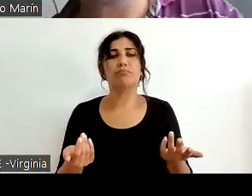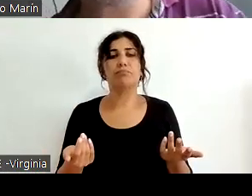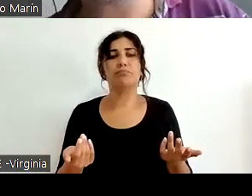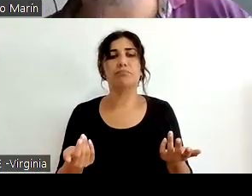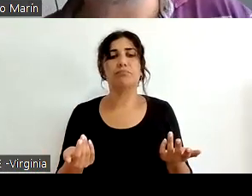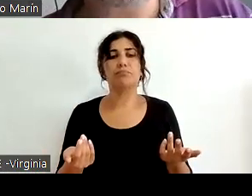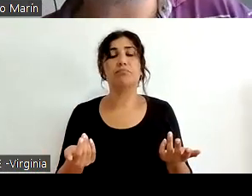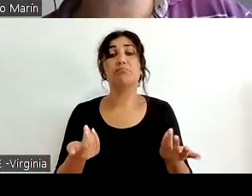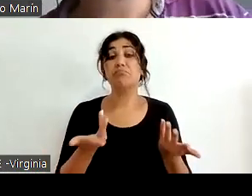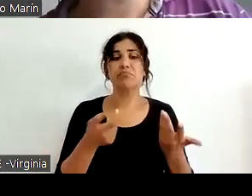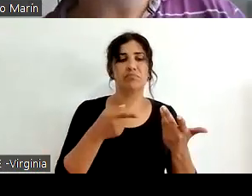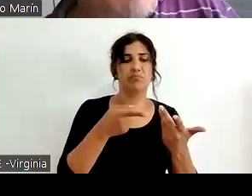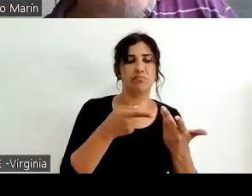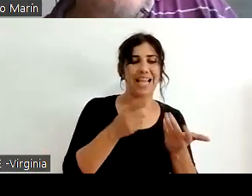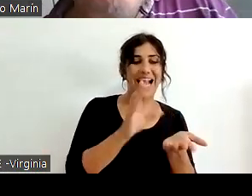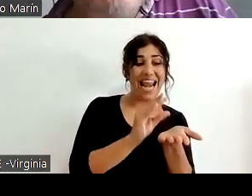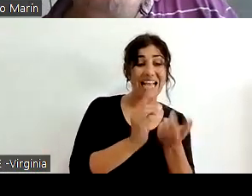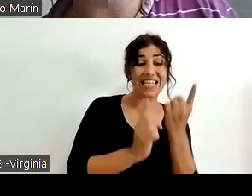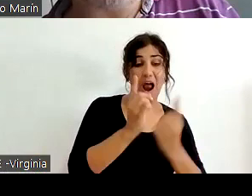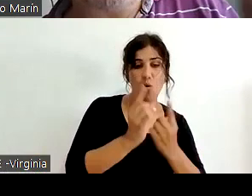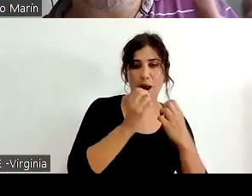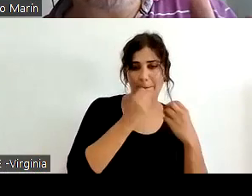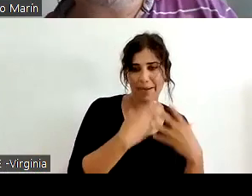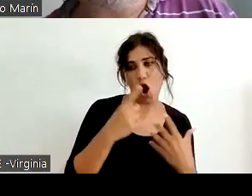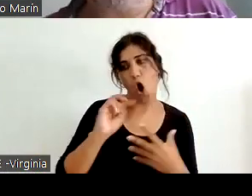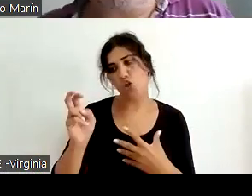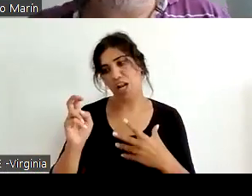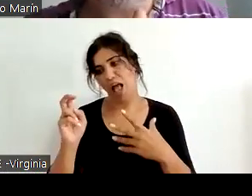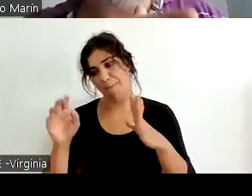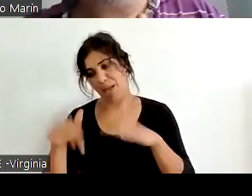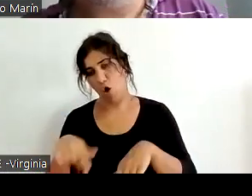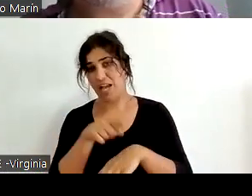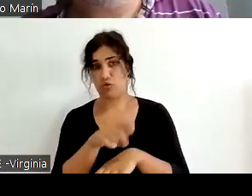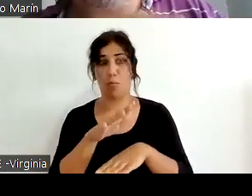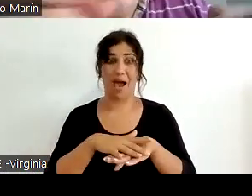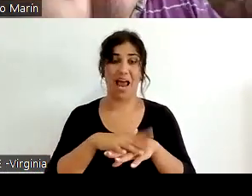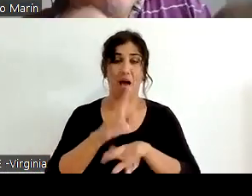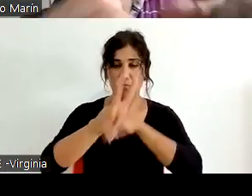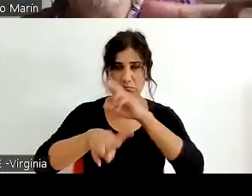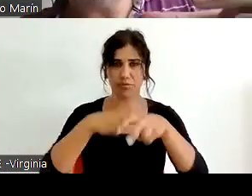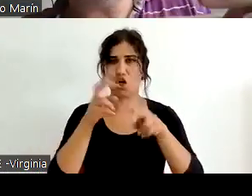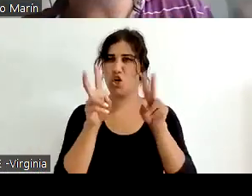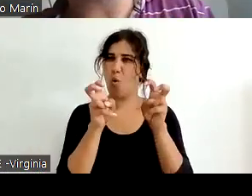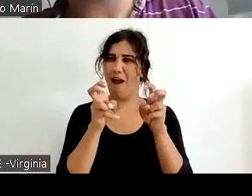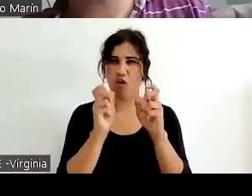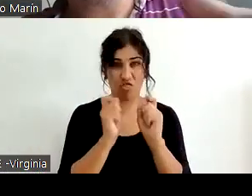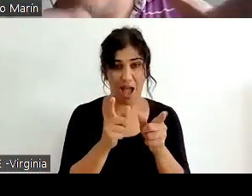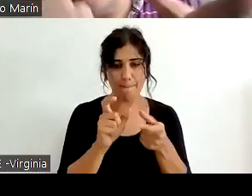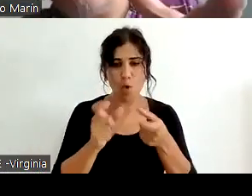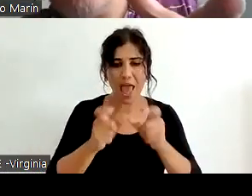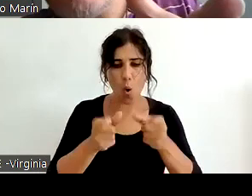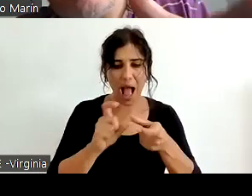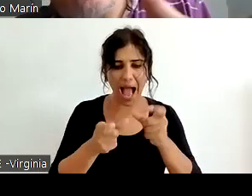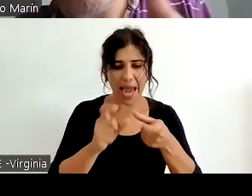en el hueso lo encontramos menos. Va bien, evidentemente, a la hora de regenerar. Sabéis que a nivel muy molecular, o